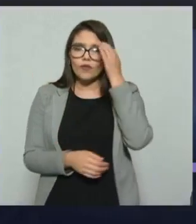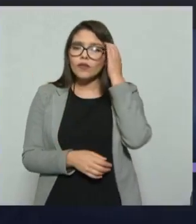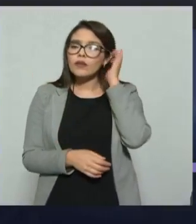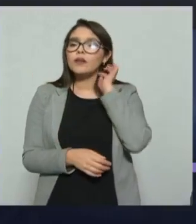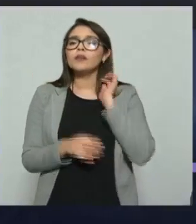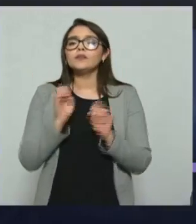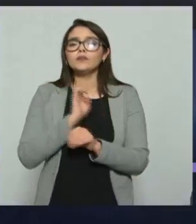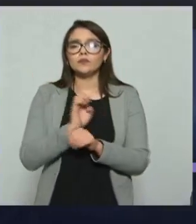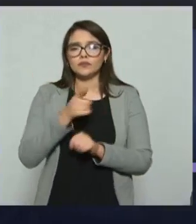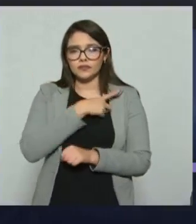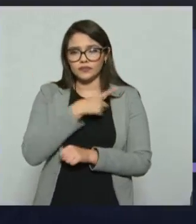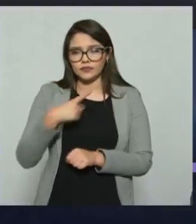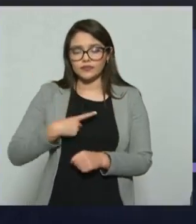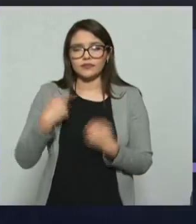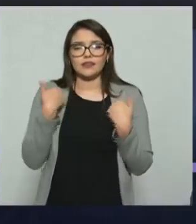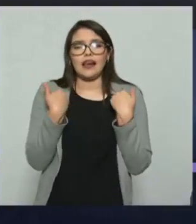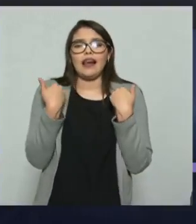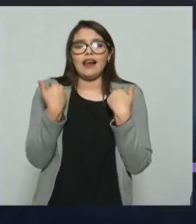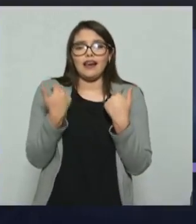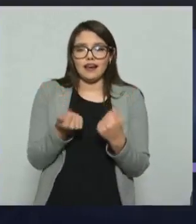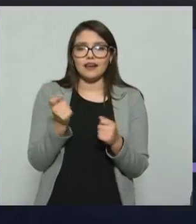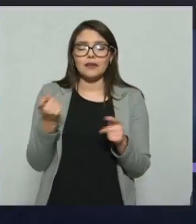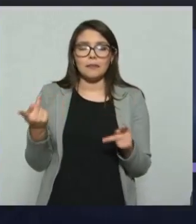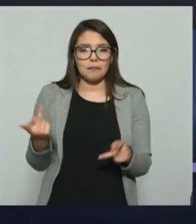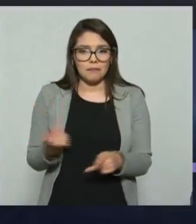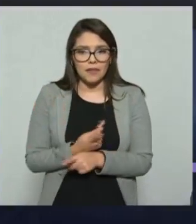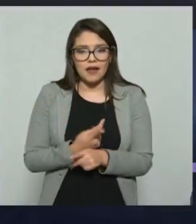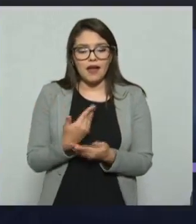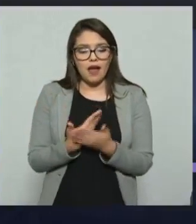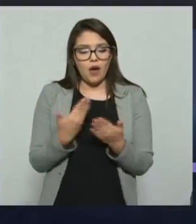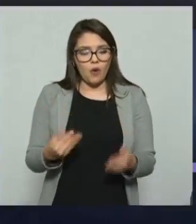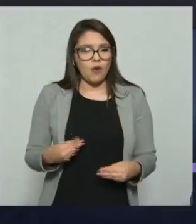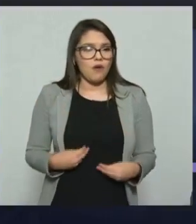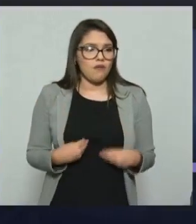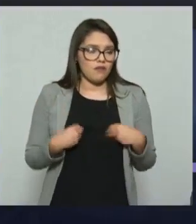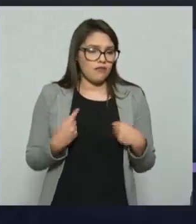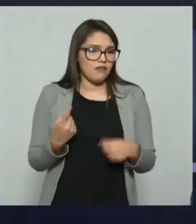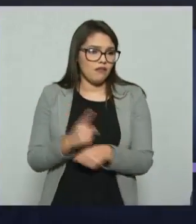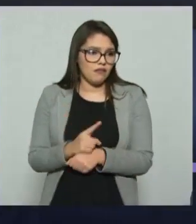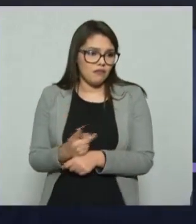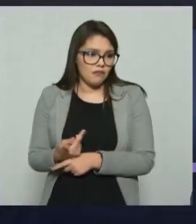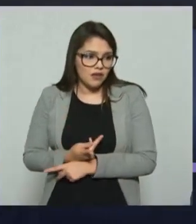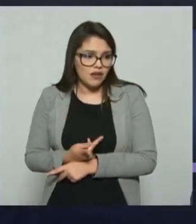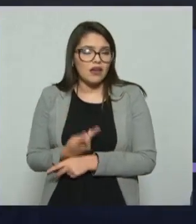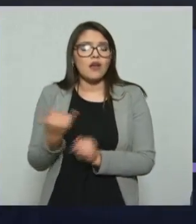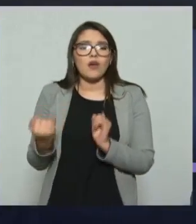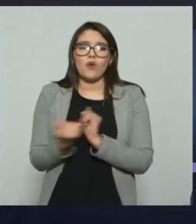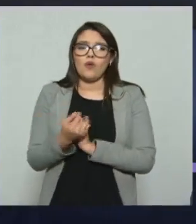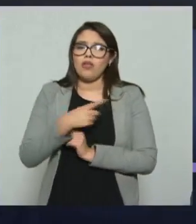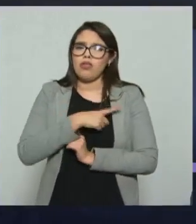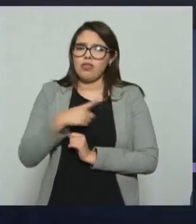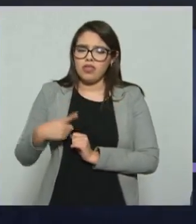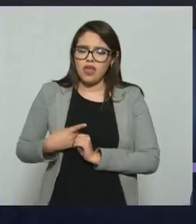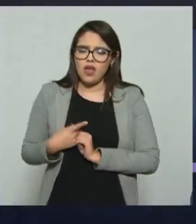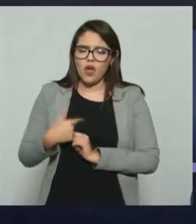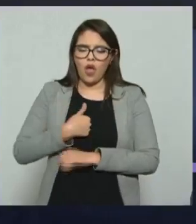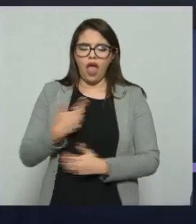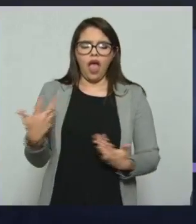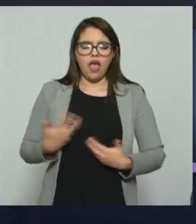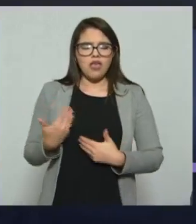todo que ser conscientes de lo que se está viviendo, tenemos que generar y